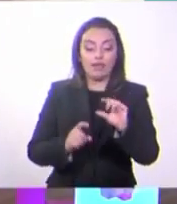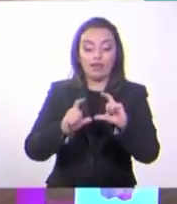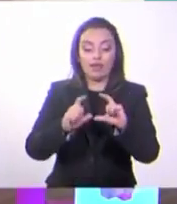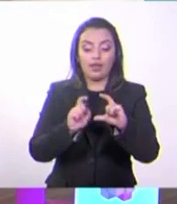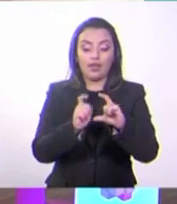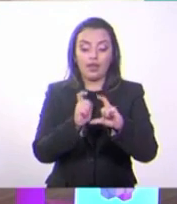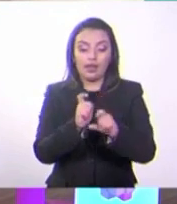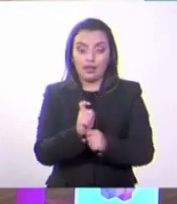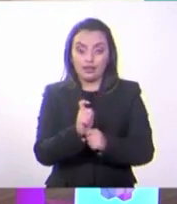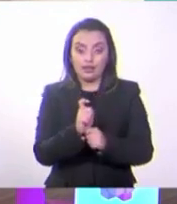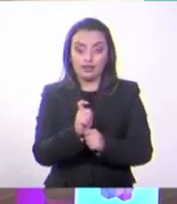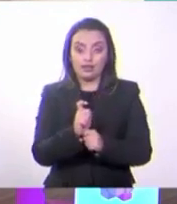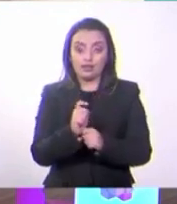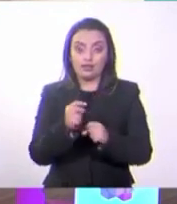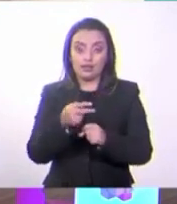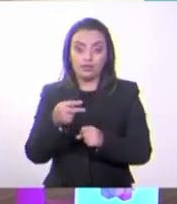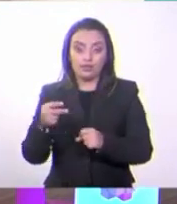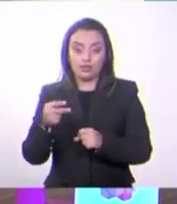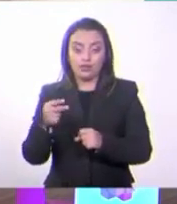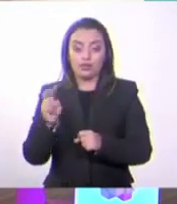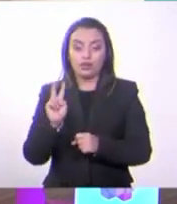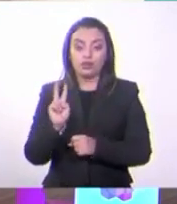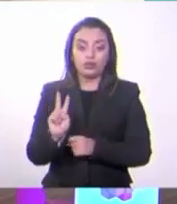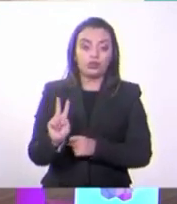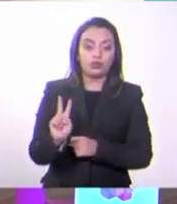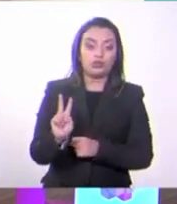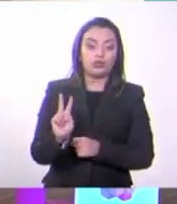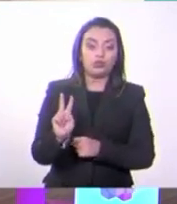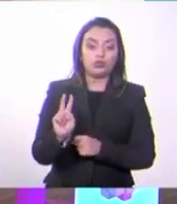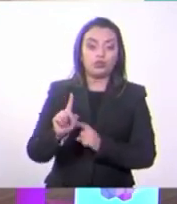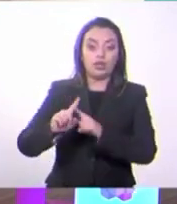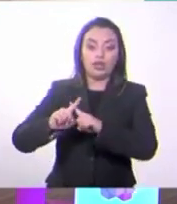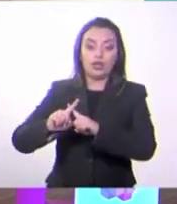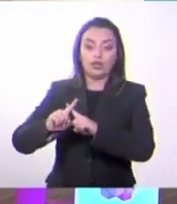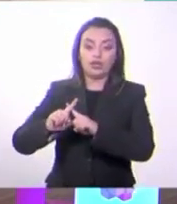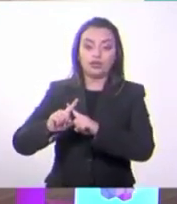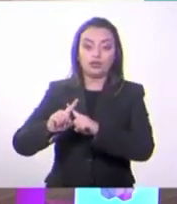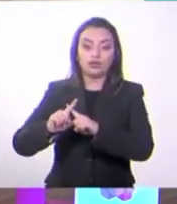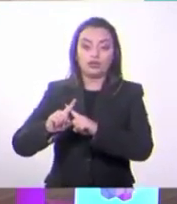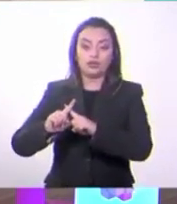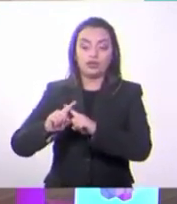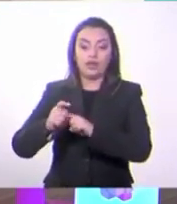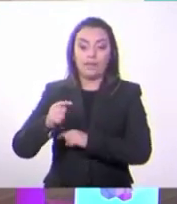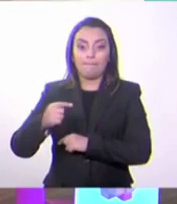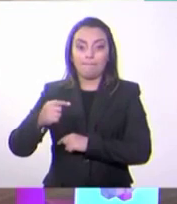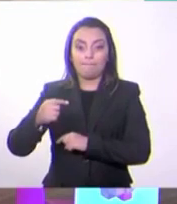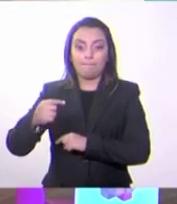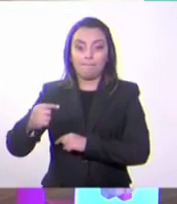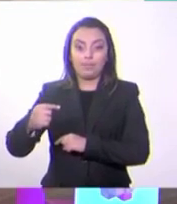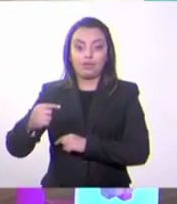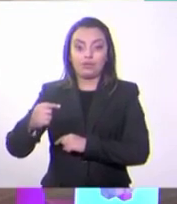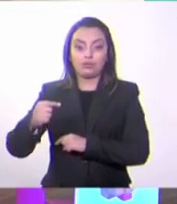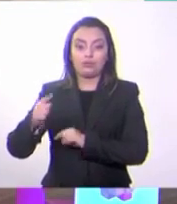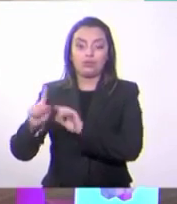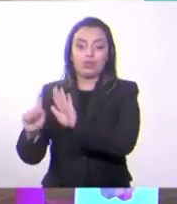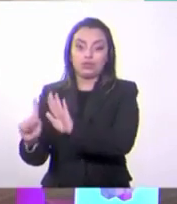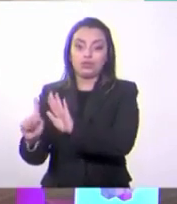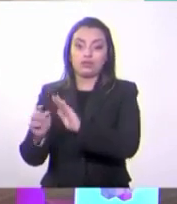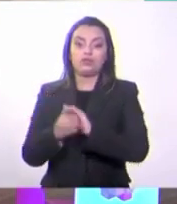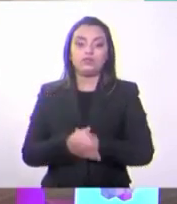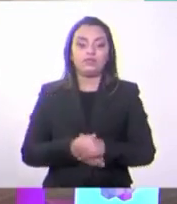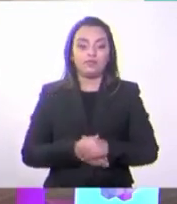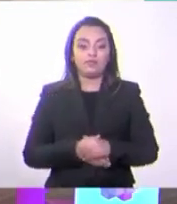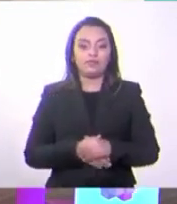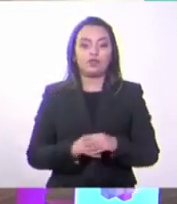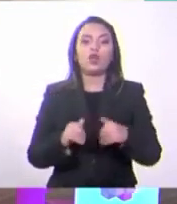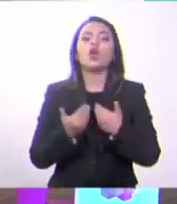Déjame pensar. Quiero ver si Espera, aprendí. primero, ¿cómo lo escribirías con esta notación? Porque primero yo te la puse con la regla de correspondencia, pero ¿cómo lo